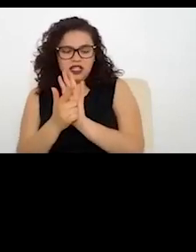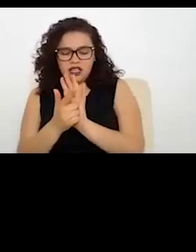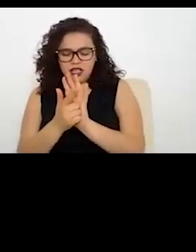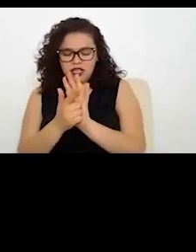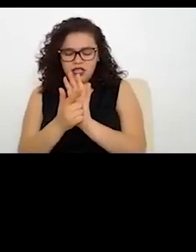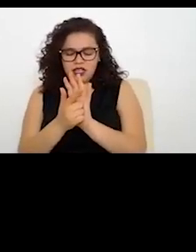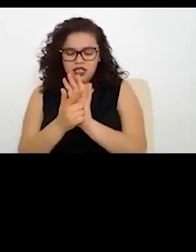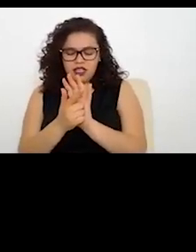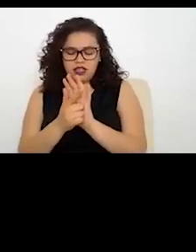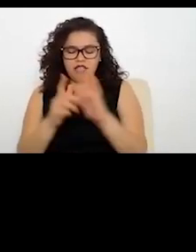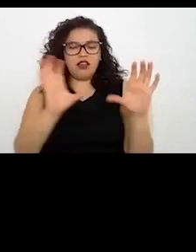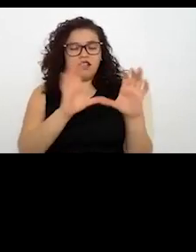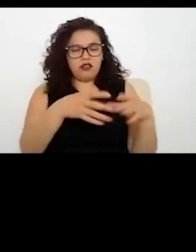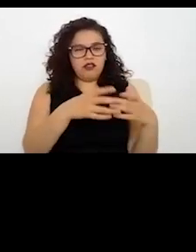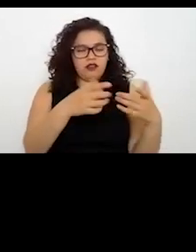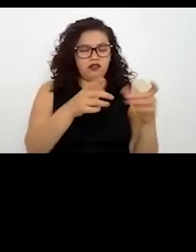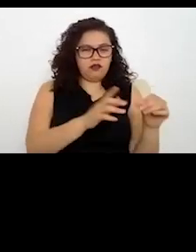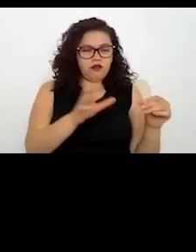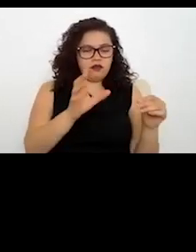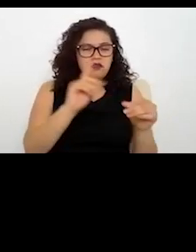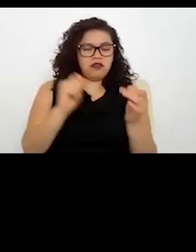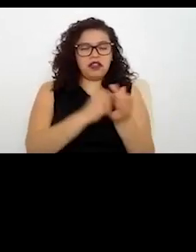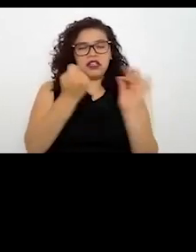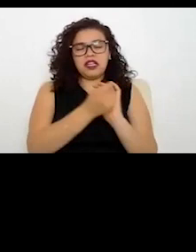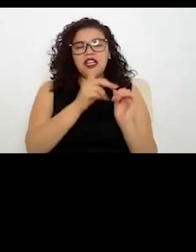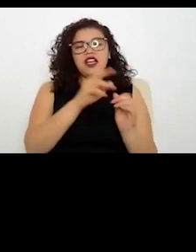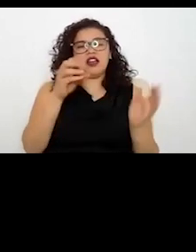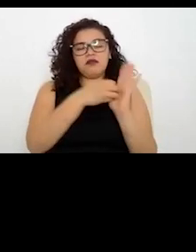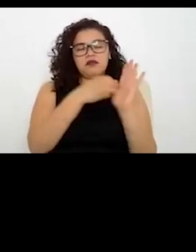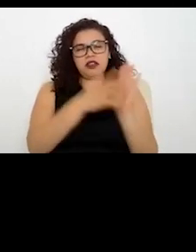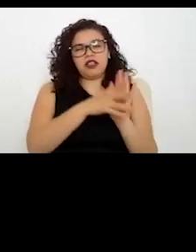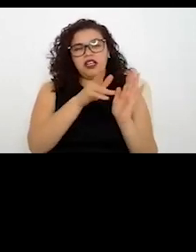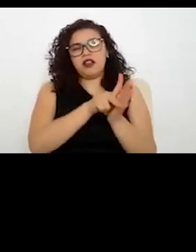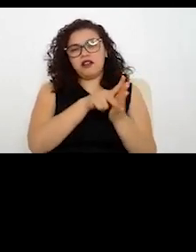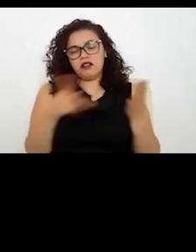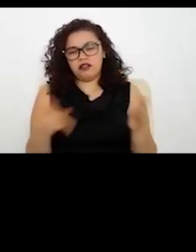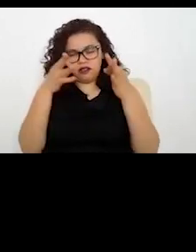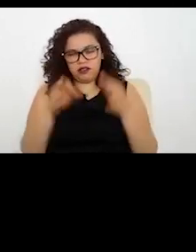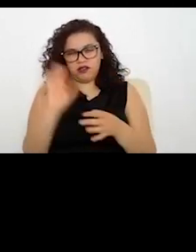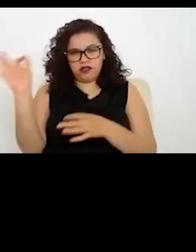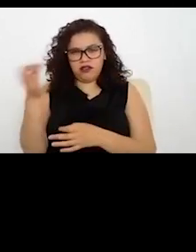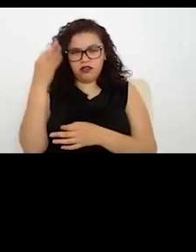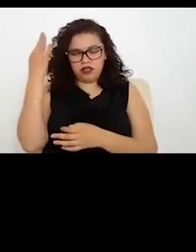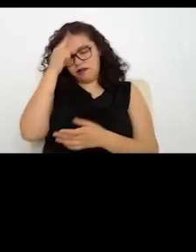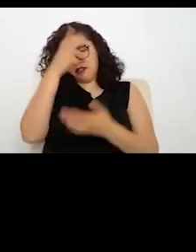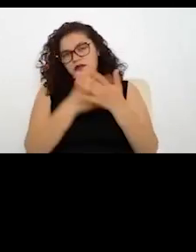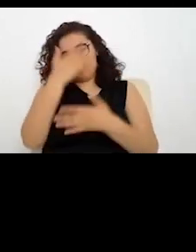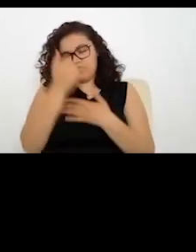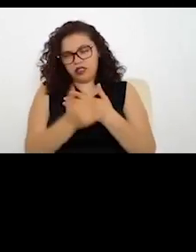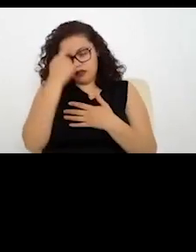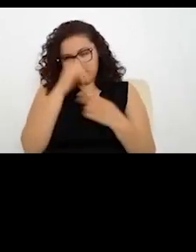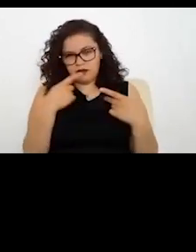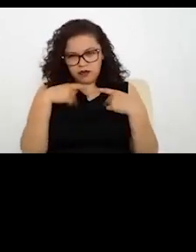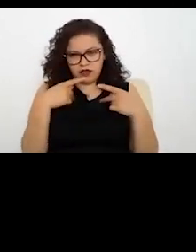técnico, las publica en el DOF, en el Diario Oficial de la Federación, a manera de proyecto, con el fin de que organizaciones y personas